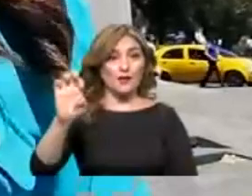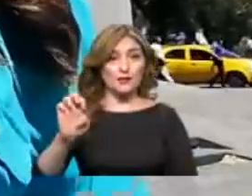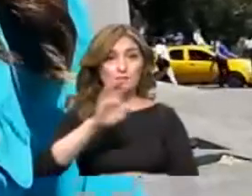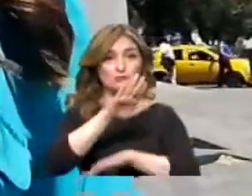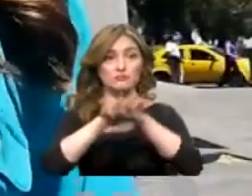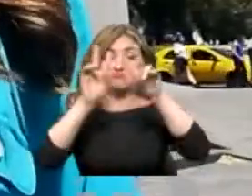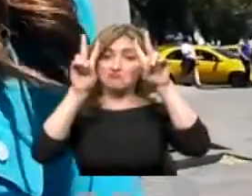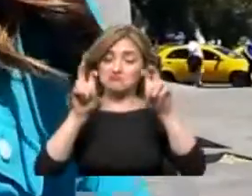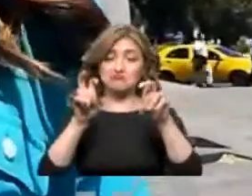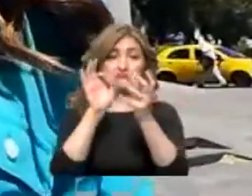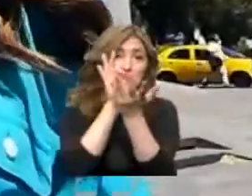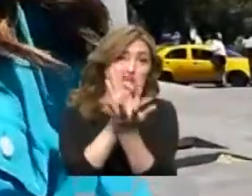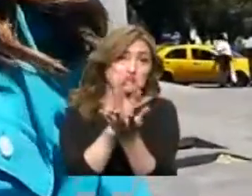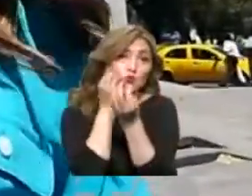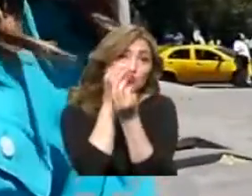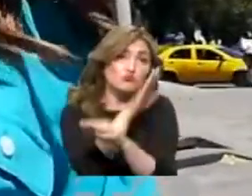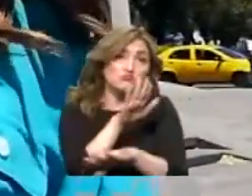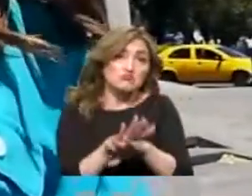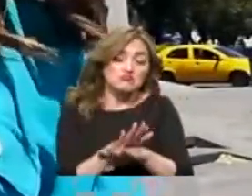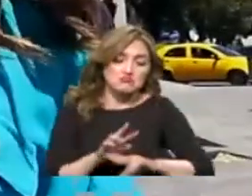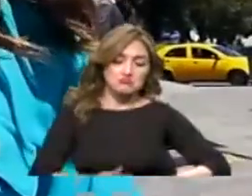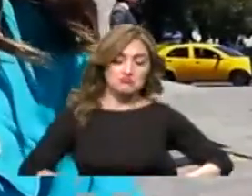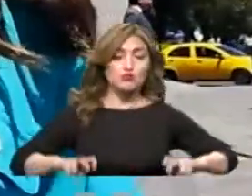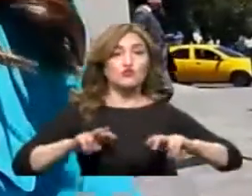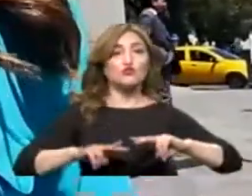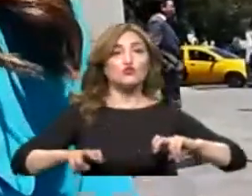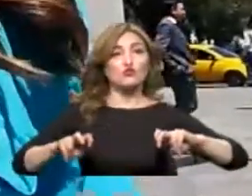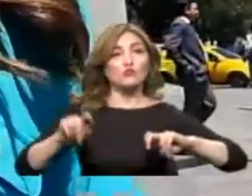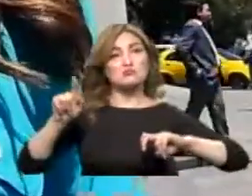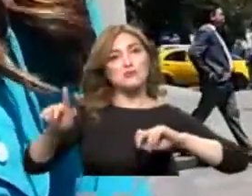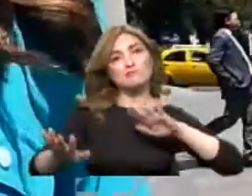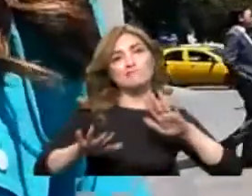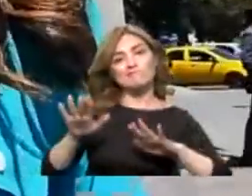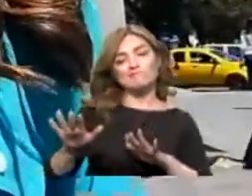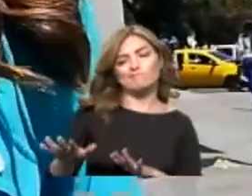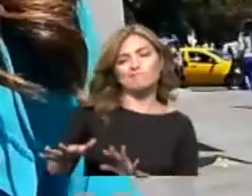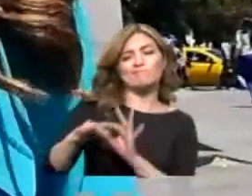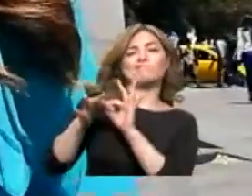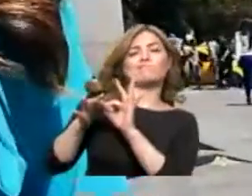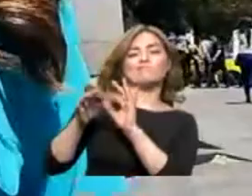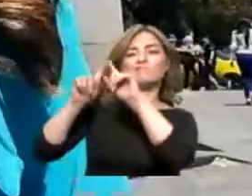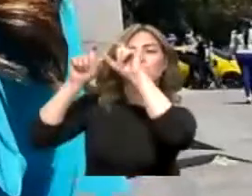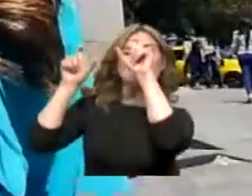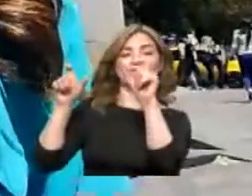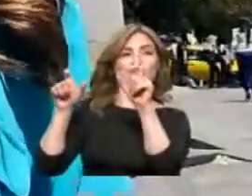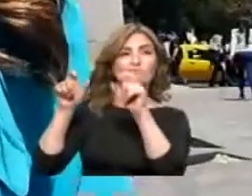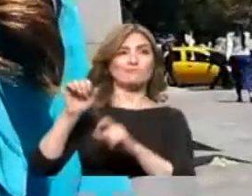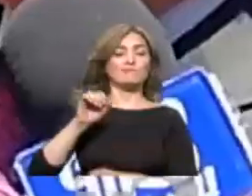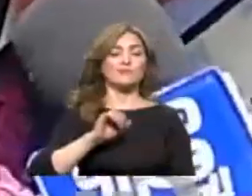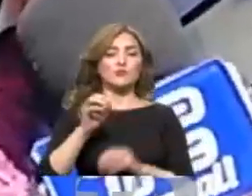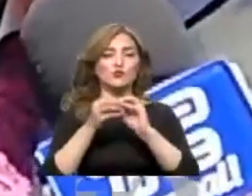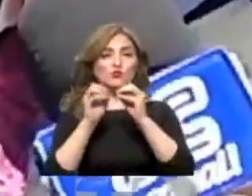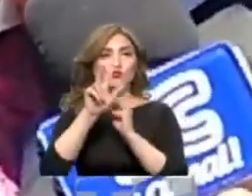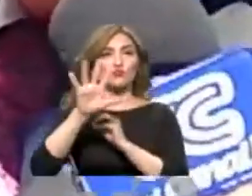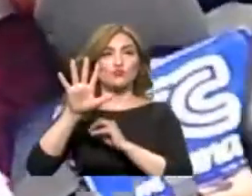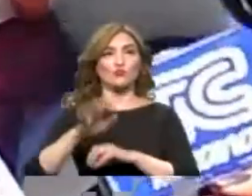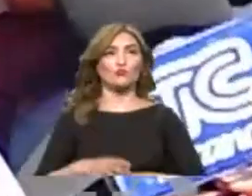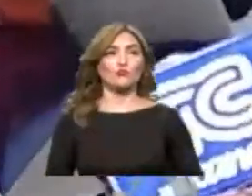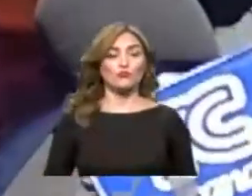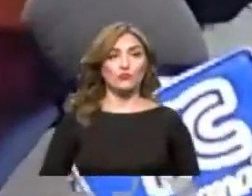a los hechos. Ella es mencionada dentro de esta investigación como uno de los supuestos nexos entre las compañías y la lista 35. Una,